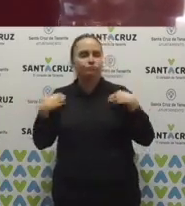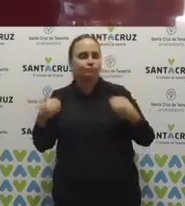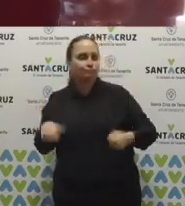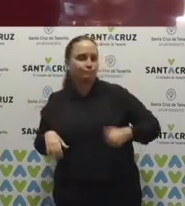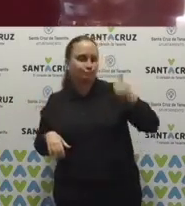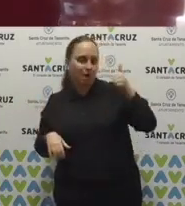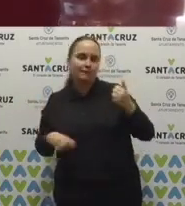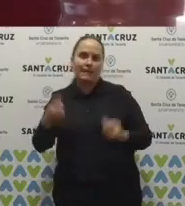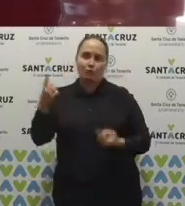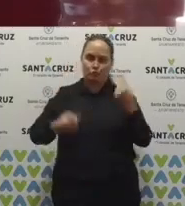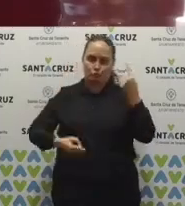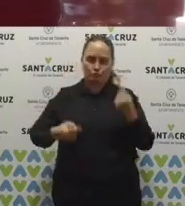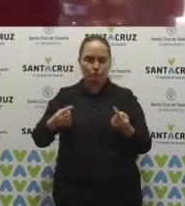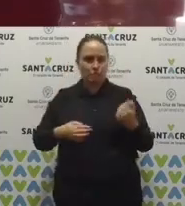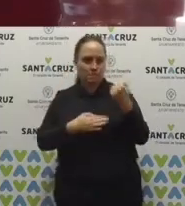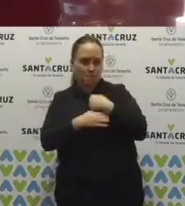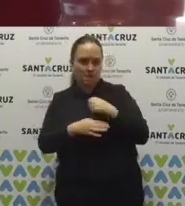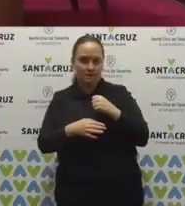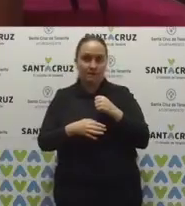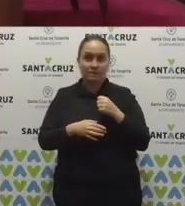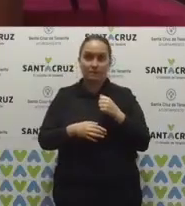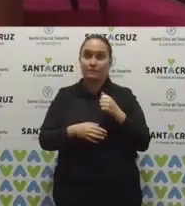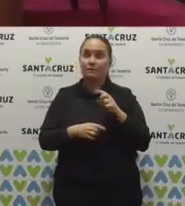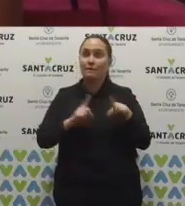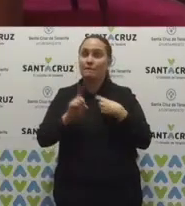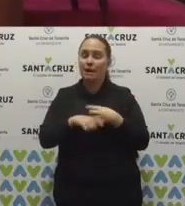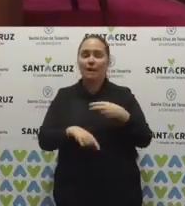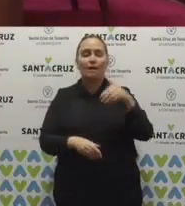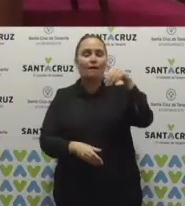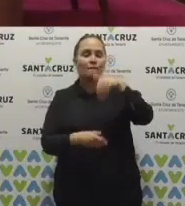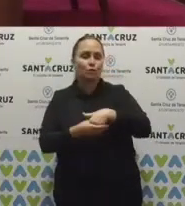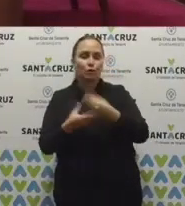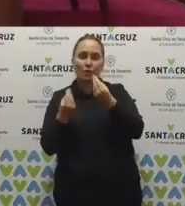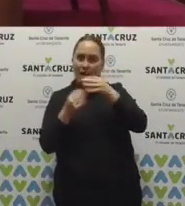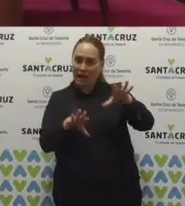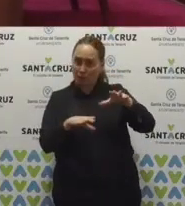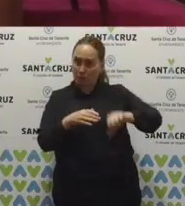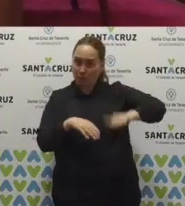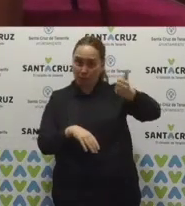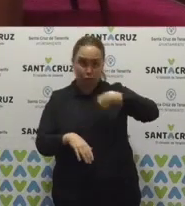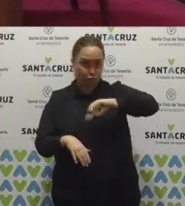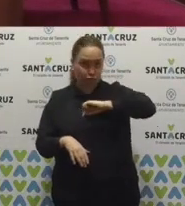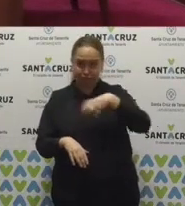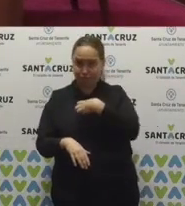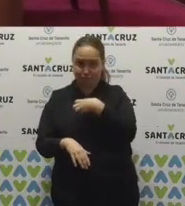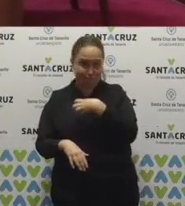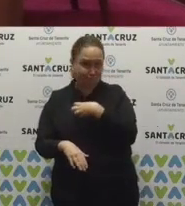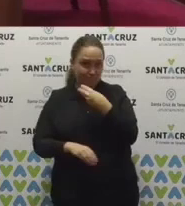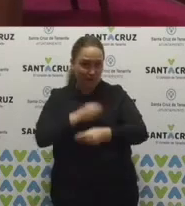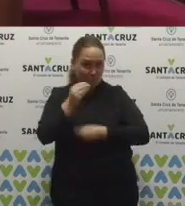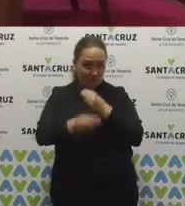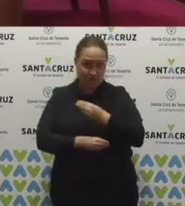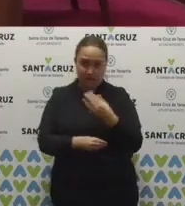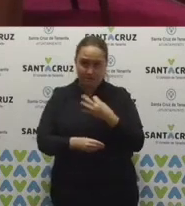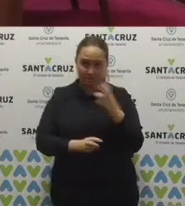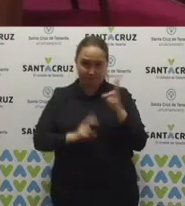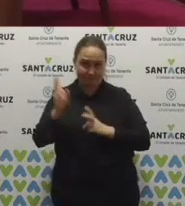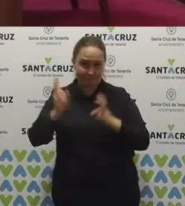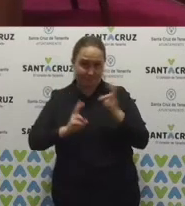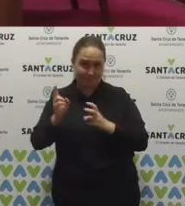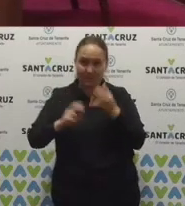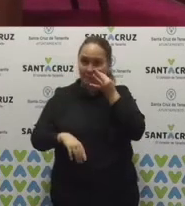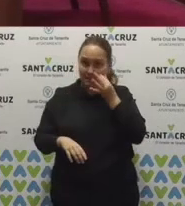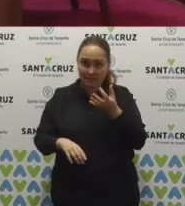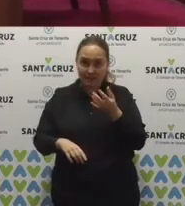algunas competencias más el voto delegado aprobado que nosotros no podemos y se reúne a se